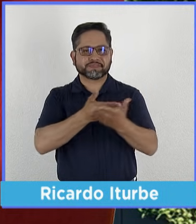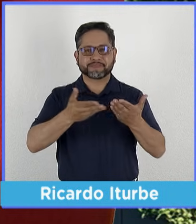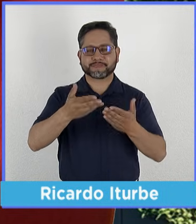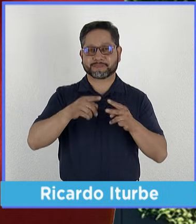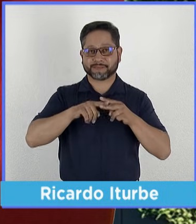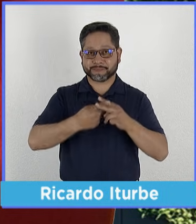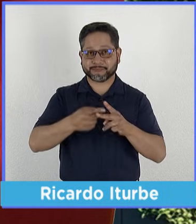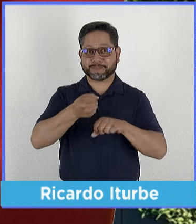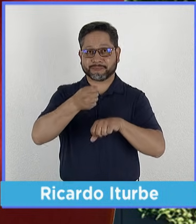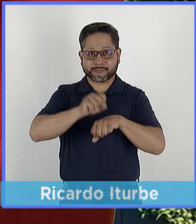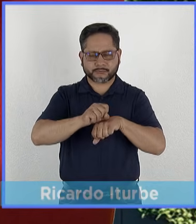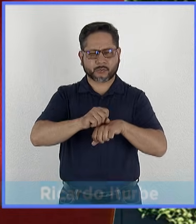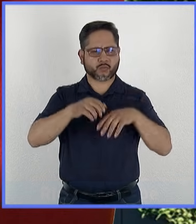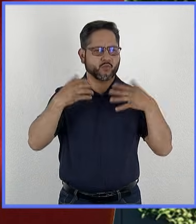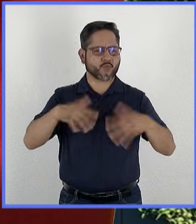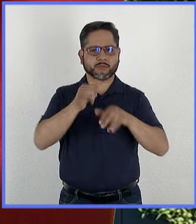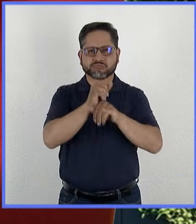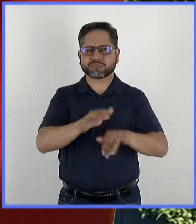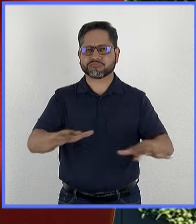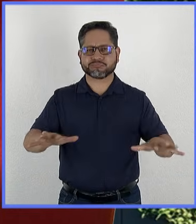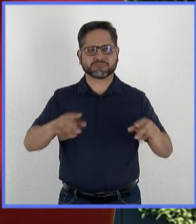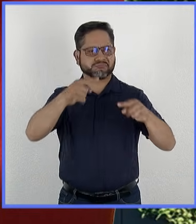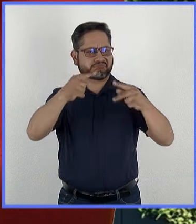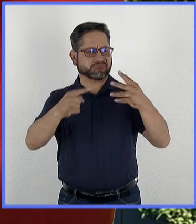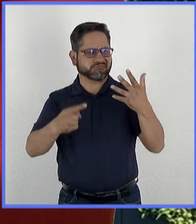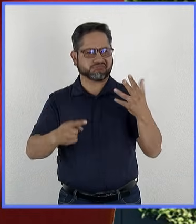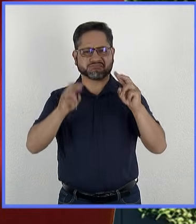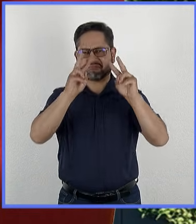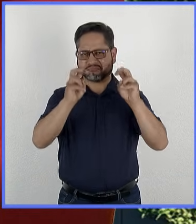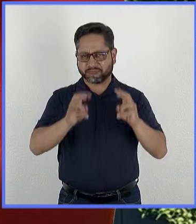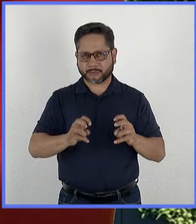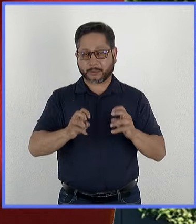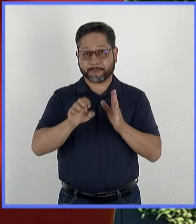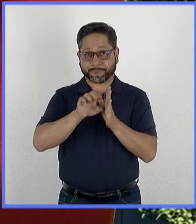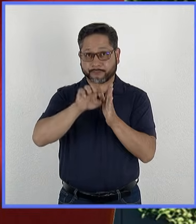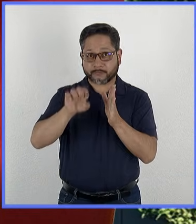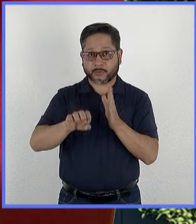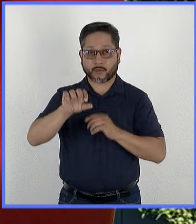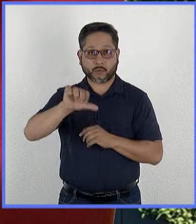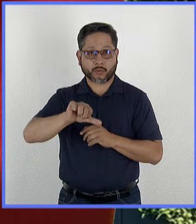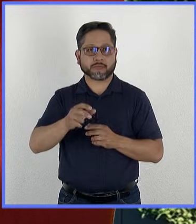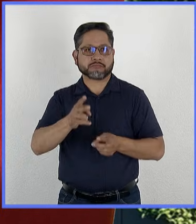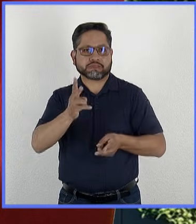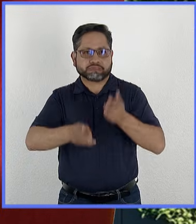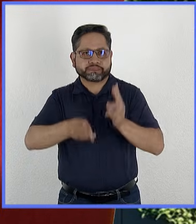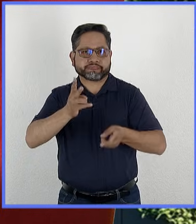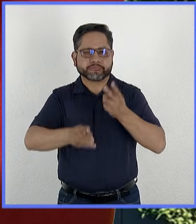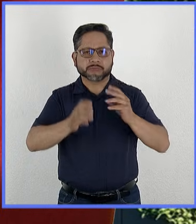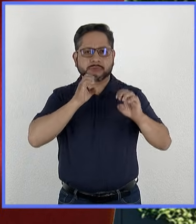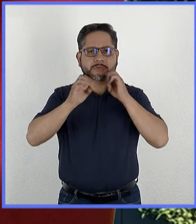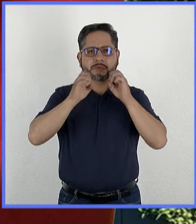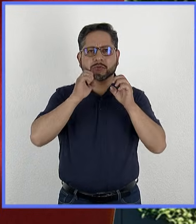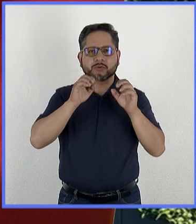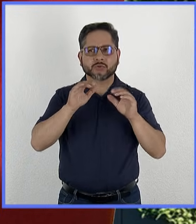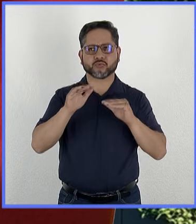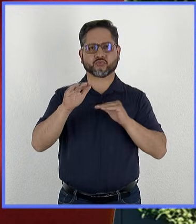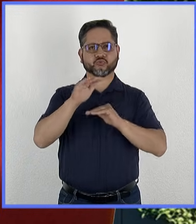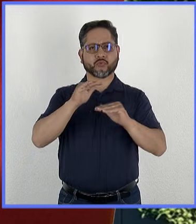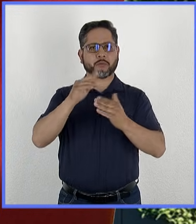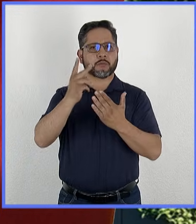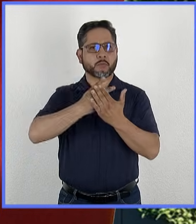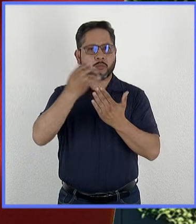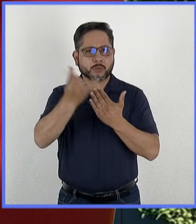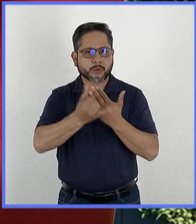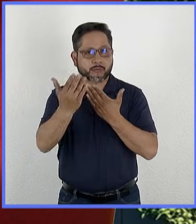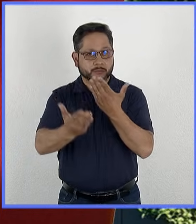con muchísima información muy variada, abordando diferentes temas. Por ejemplo, platicaremos en la entrevista sobre un proyecto que